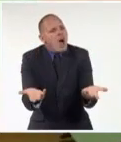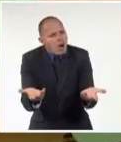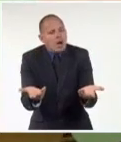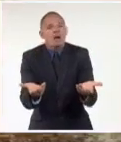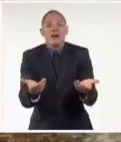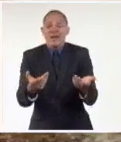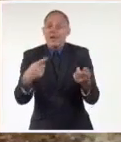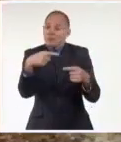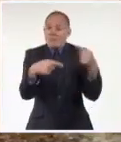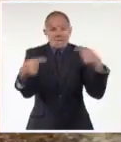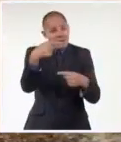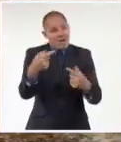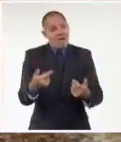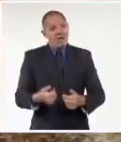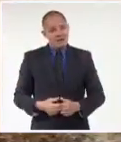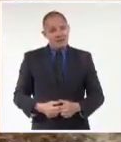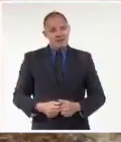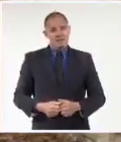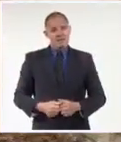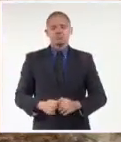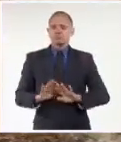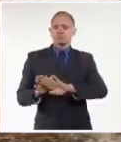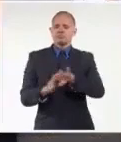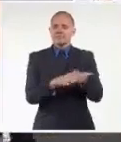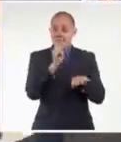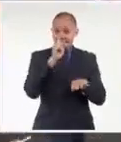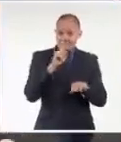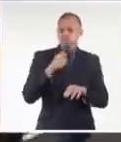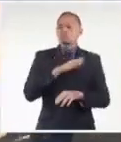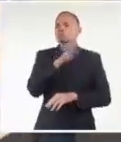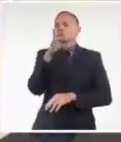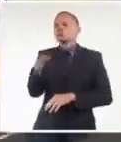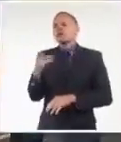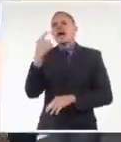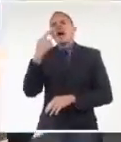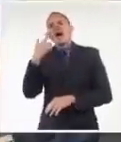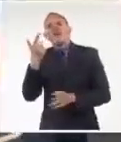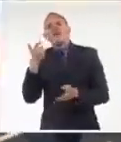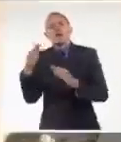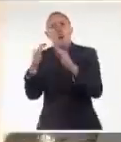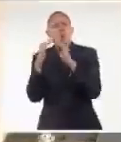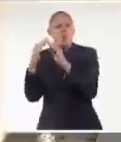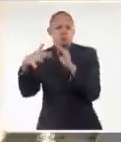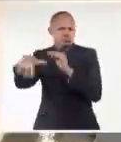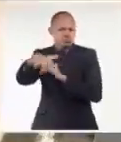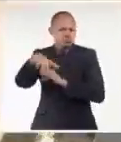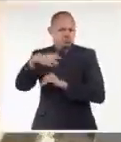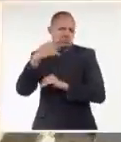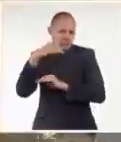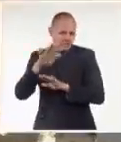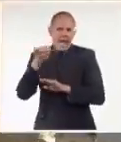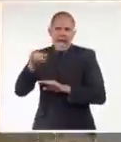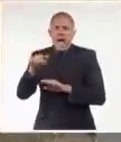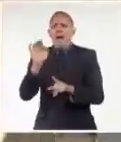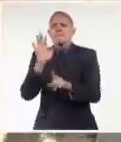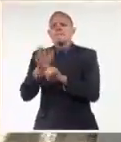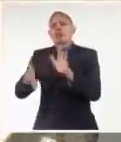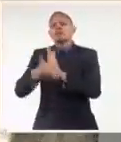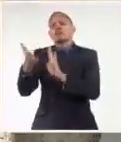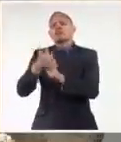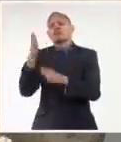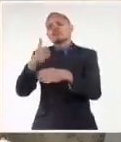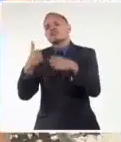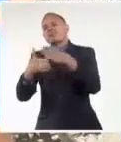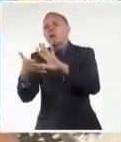Eso no puede faltar. Posteriormente visitó una urbanización en desarrollo, donde se ejecutarán más de 40 viviendas